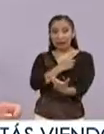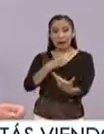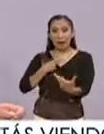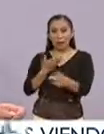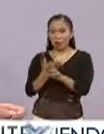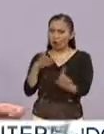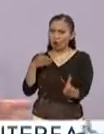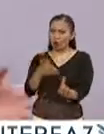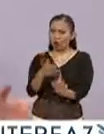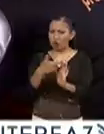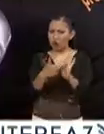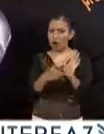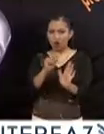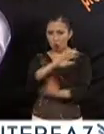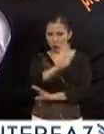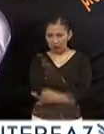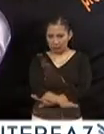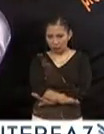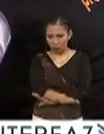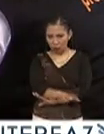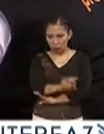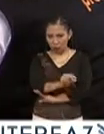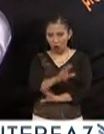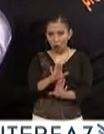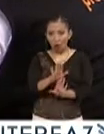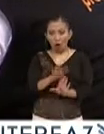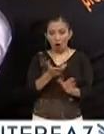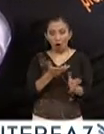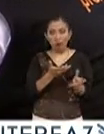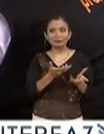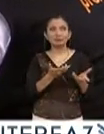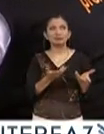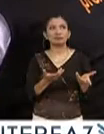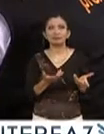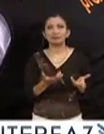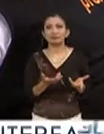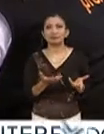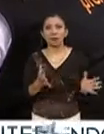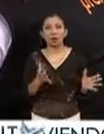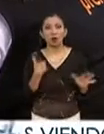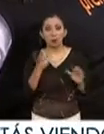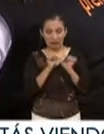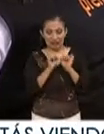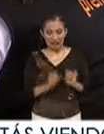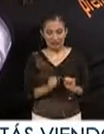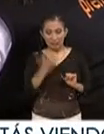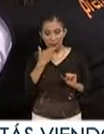muy particular, no muerto completamente, no llevar, bueno, digamos, que su sistema funcione en